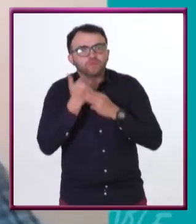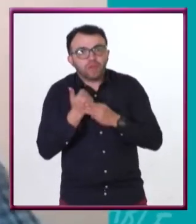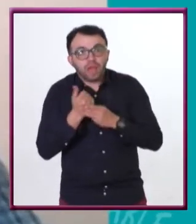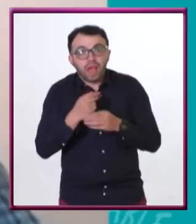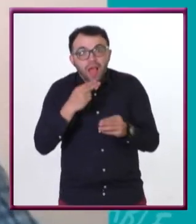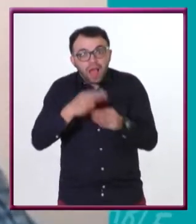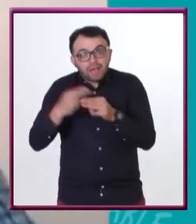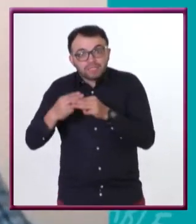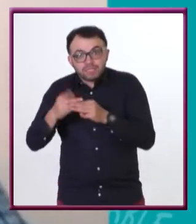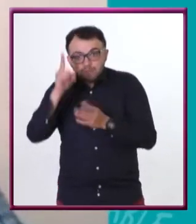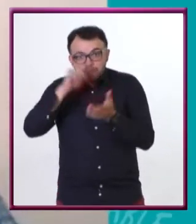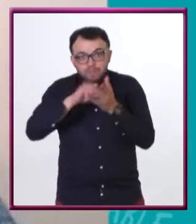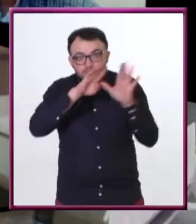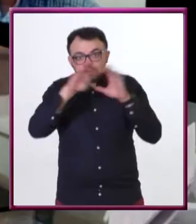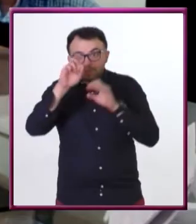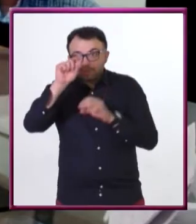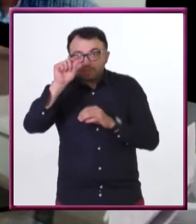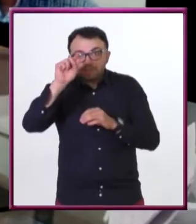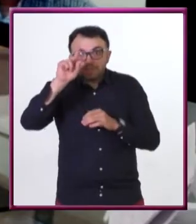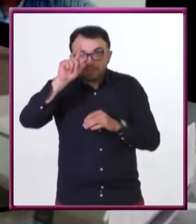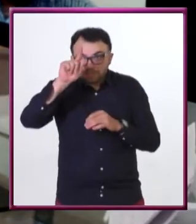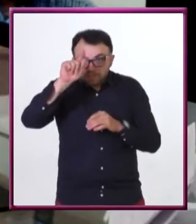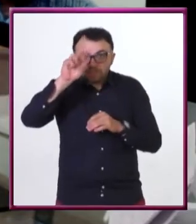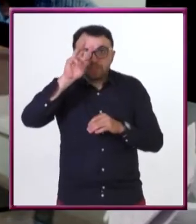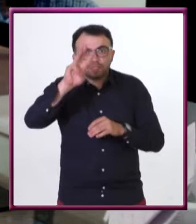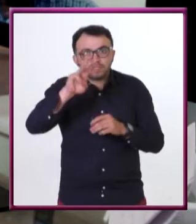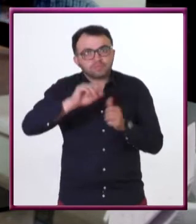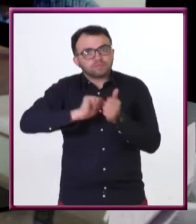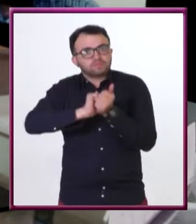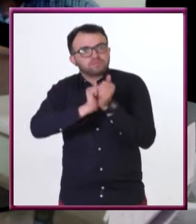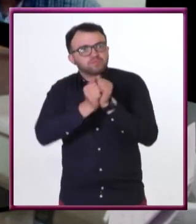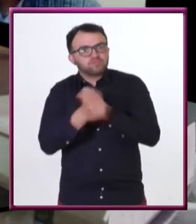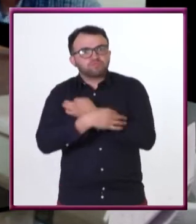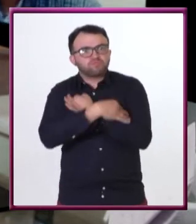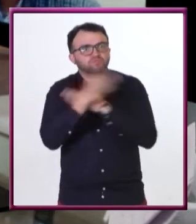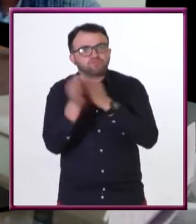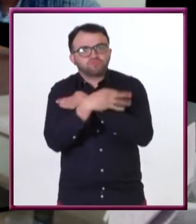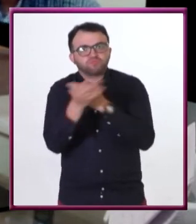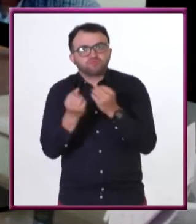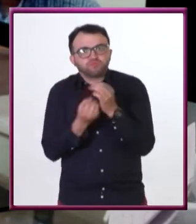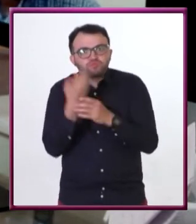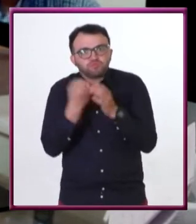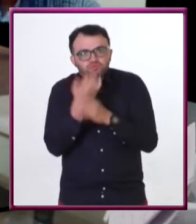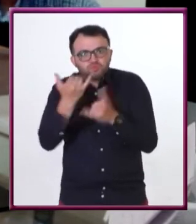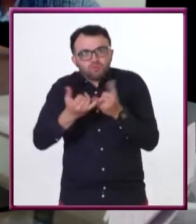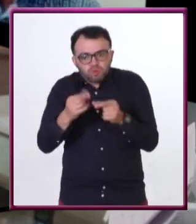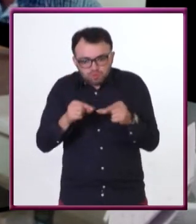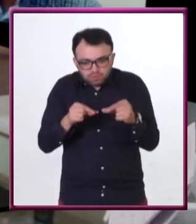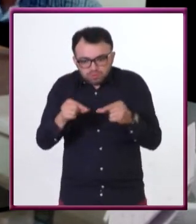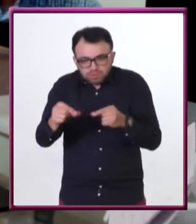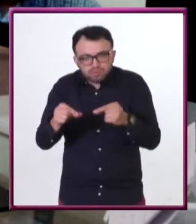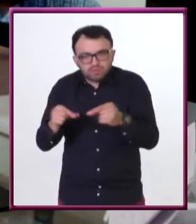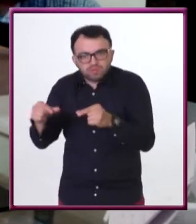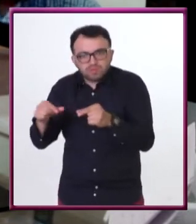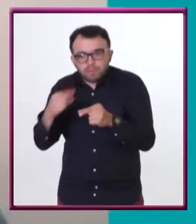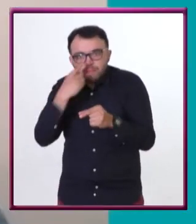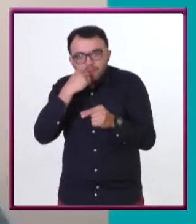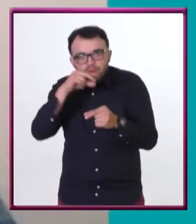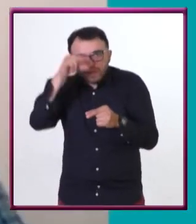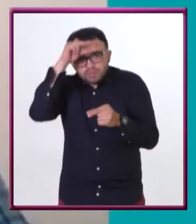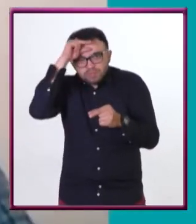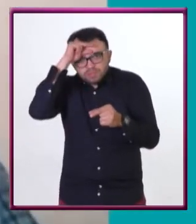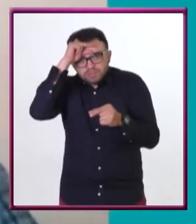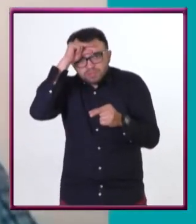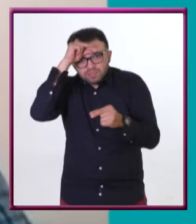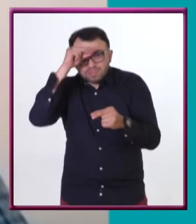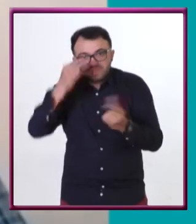Boris Spassky contra Bobby Fischer. Finalmente en un match gana Bobby Fischer a Boris Spassky, quitándole la supremacía.